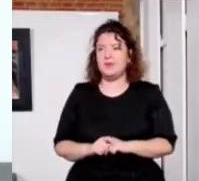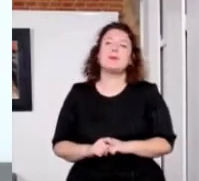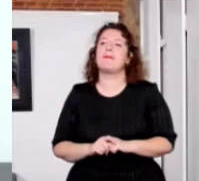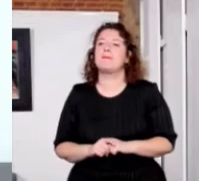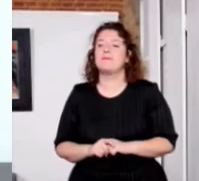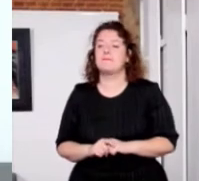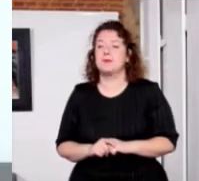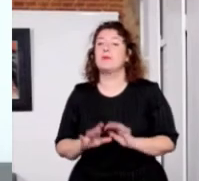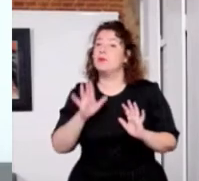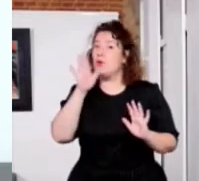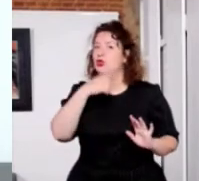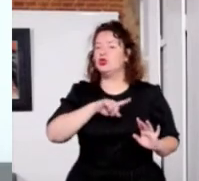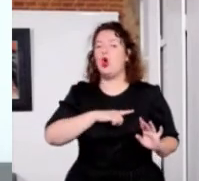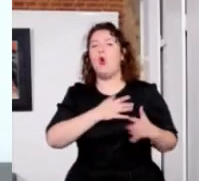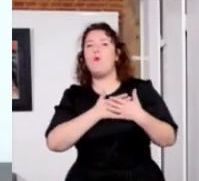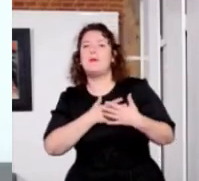Por eso un voluntariado vigía,